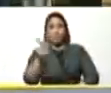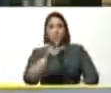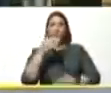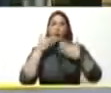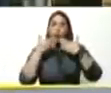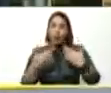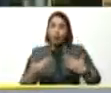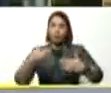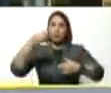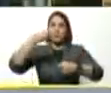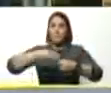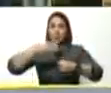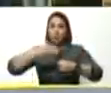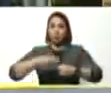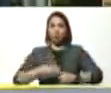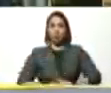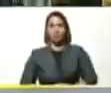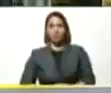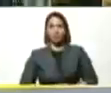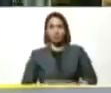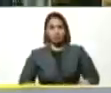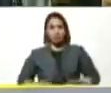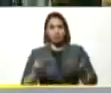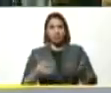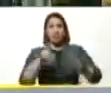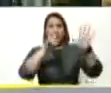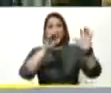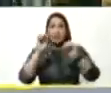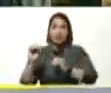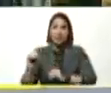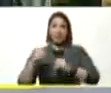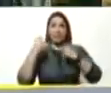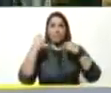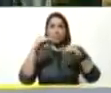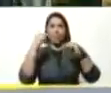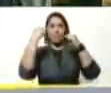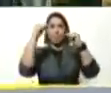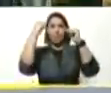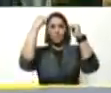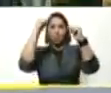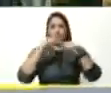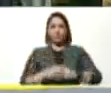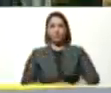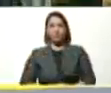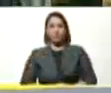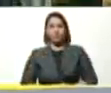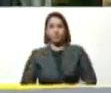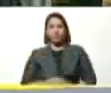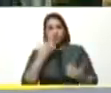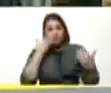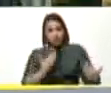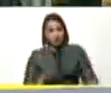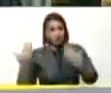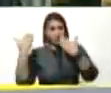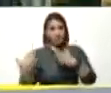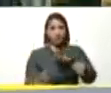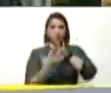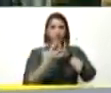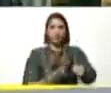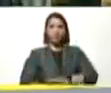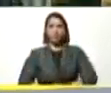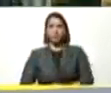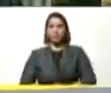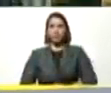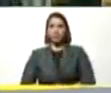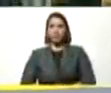gracias al petro entregamos estos 60 apartamentos allá en Carirubana. Adelante, gobernador